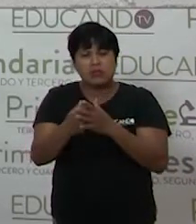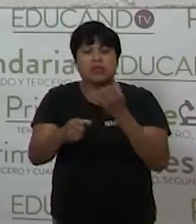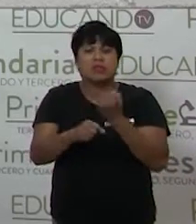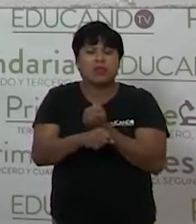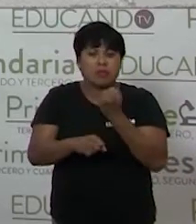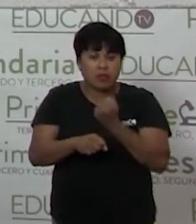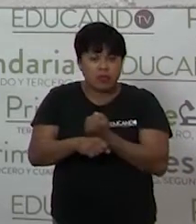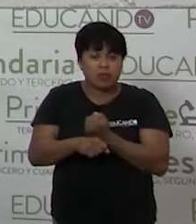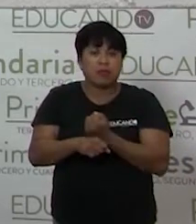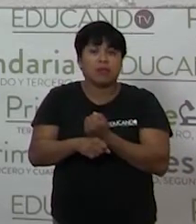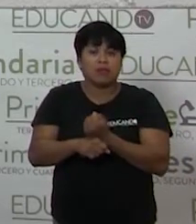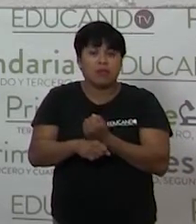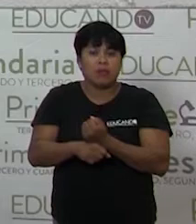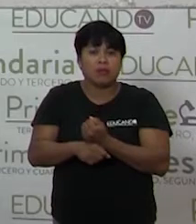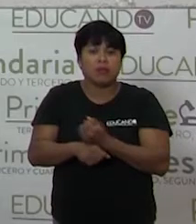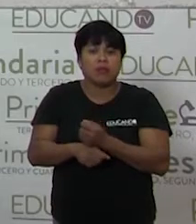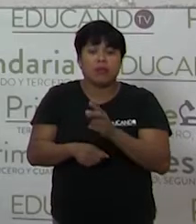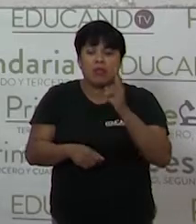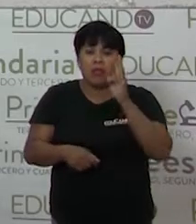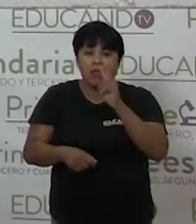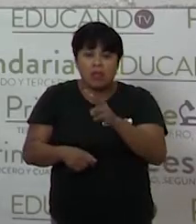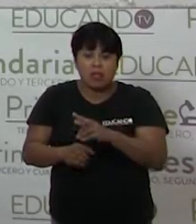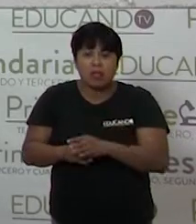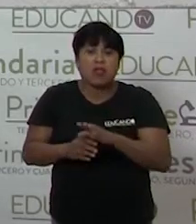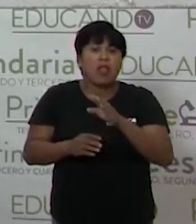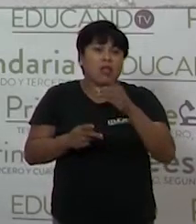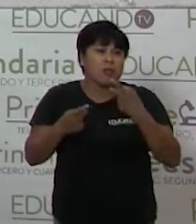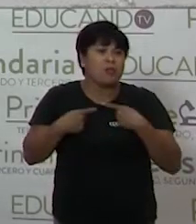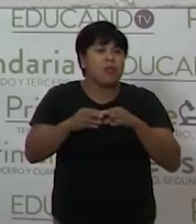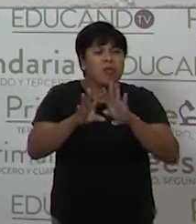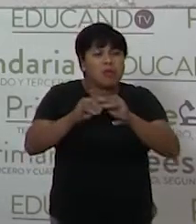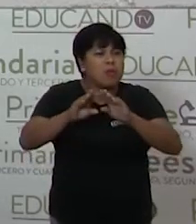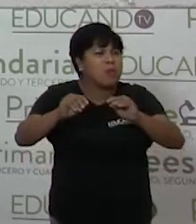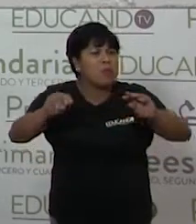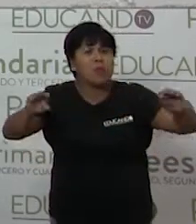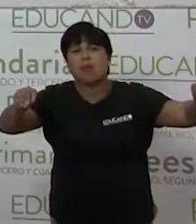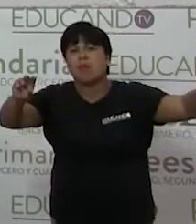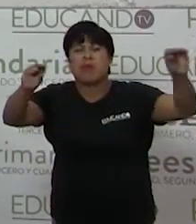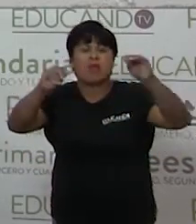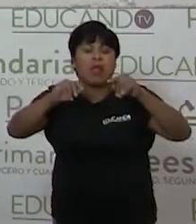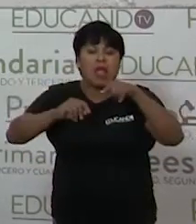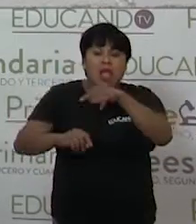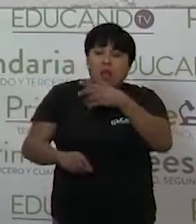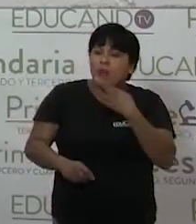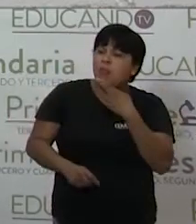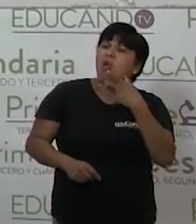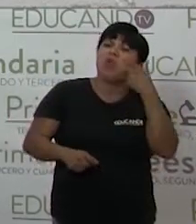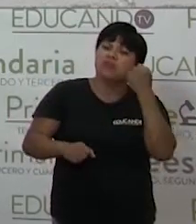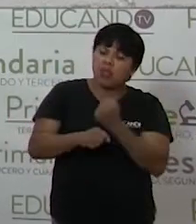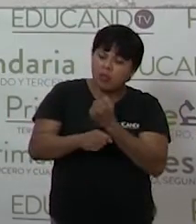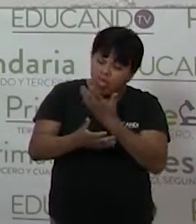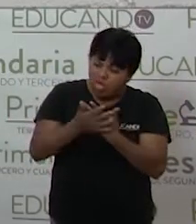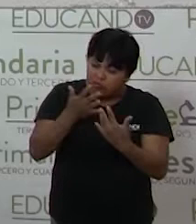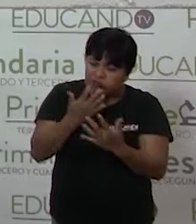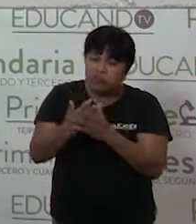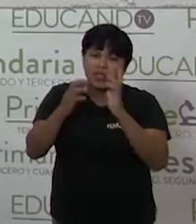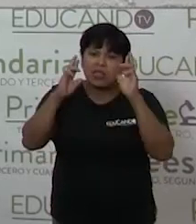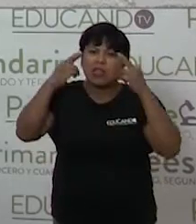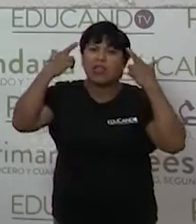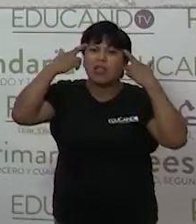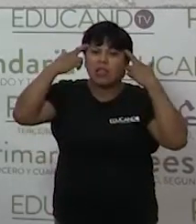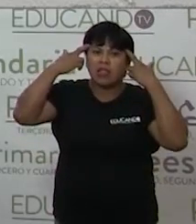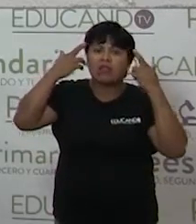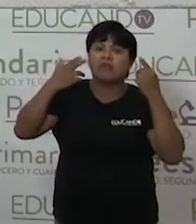en poco tiempo se había corrido la voz de que era el mejor zapatero del reino